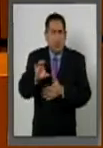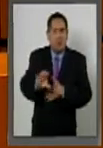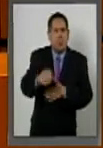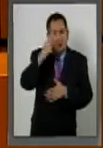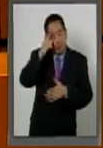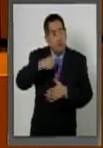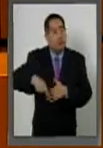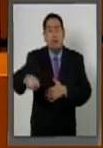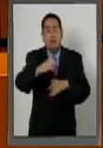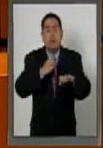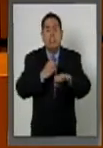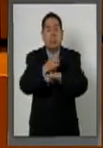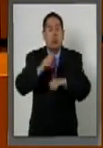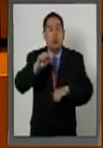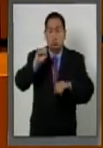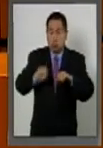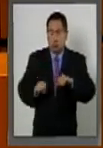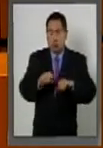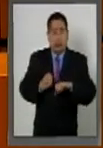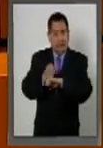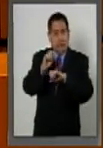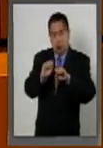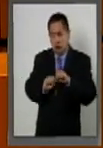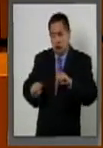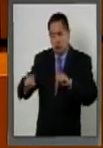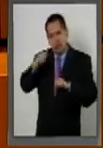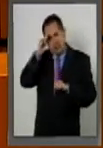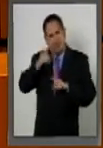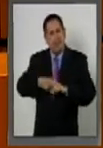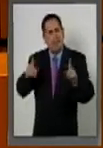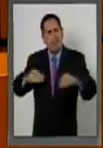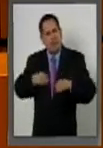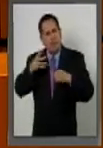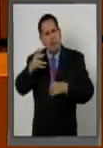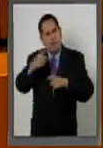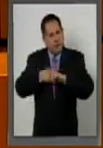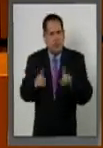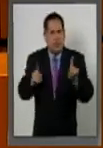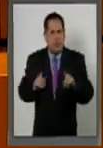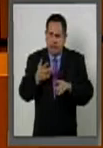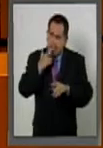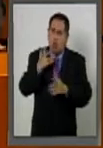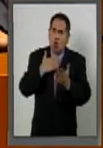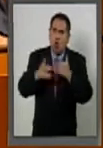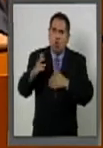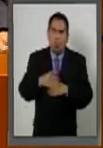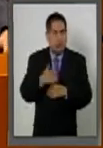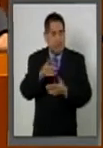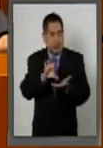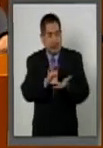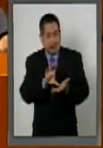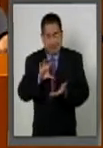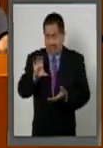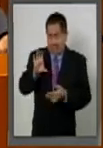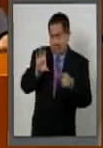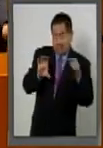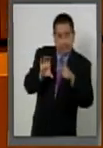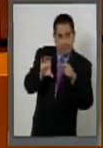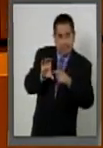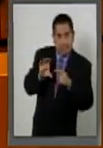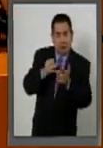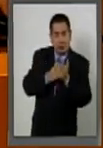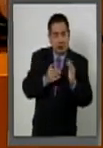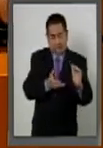las entidades del sur tuvieran un horizonte distinto y gran parte de los recursos de esa reforma hacendaria